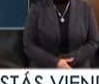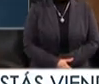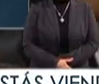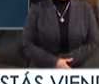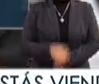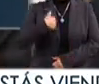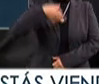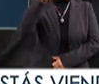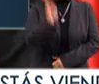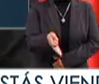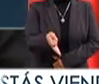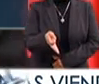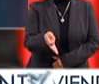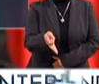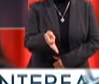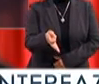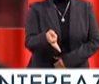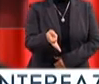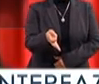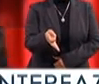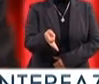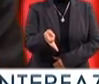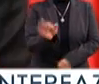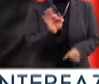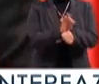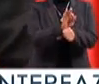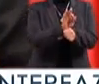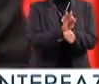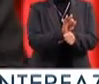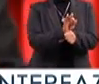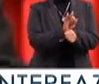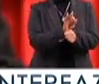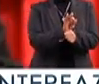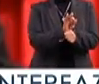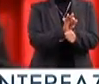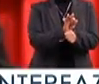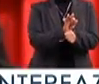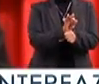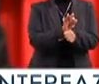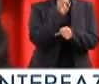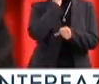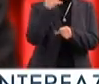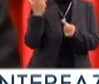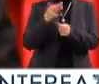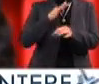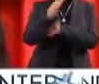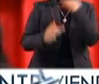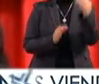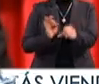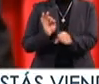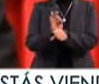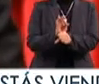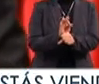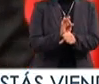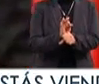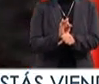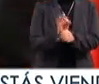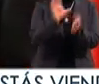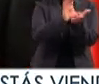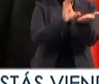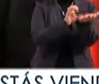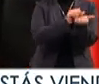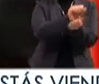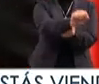protesto guardar y hacer guardar la